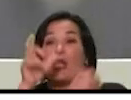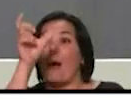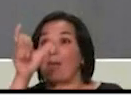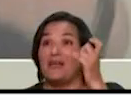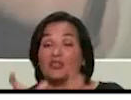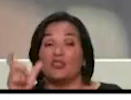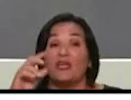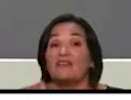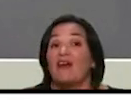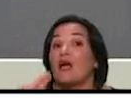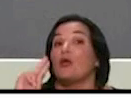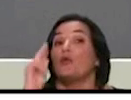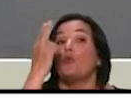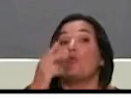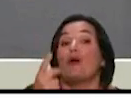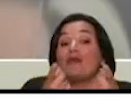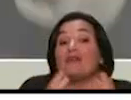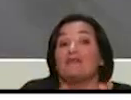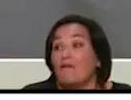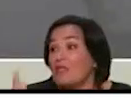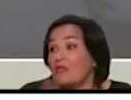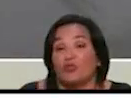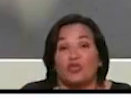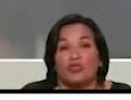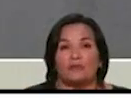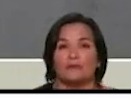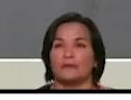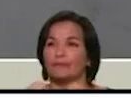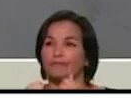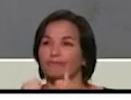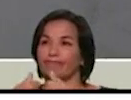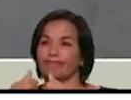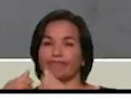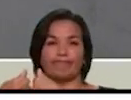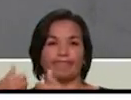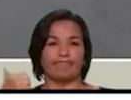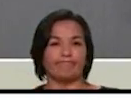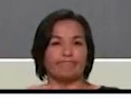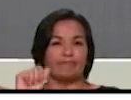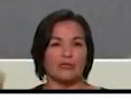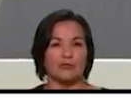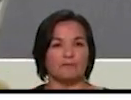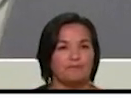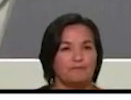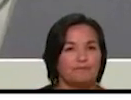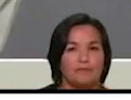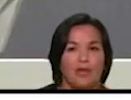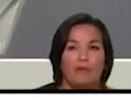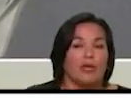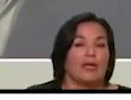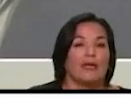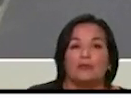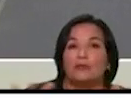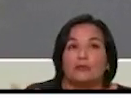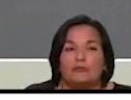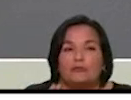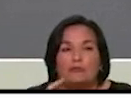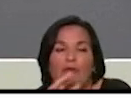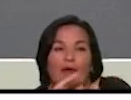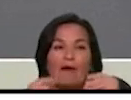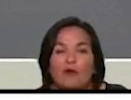precisó, estábamos presos. Por Belinune. Mujica. Porque nos quedamos sin